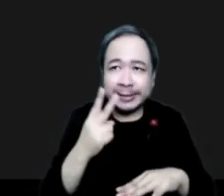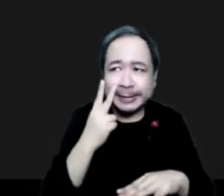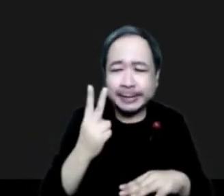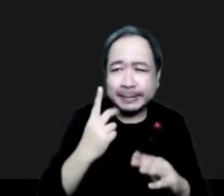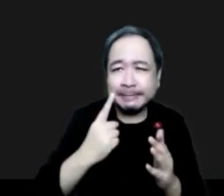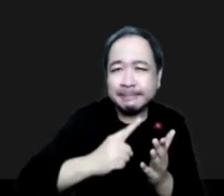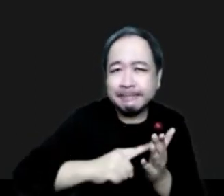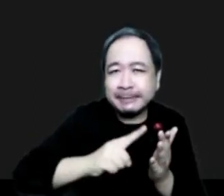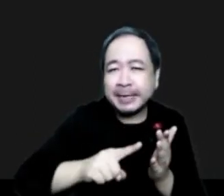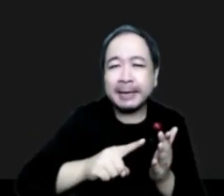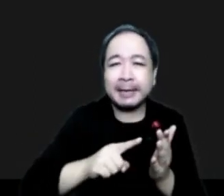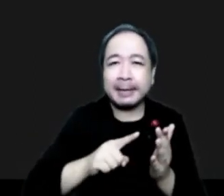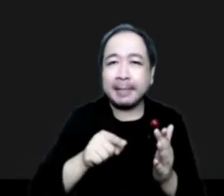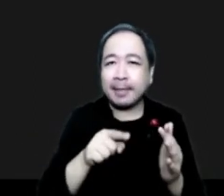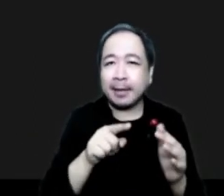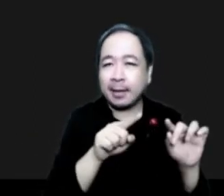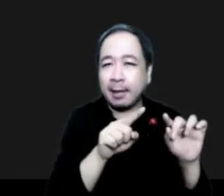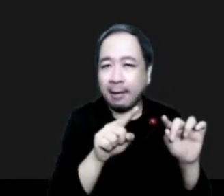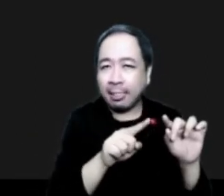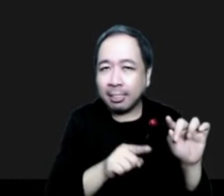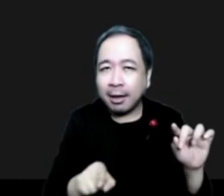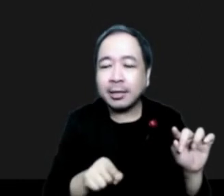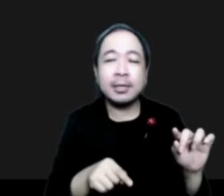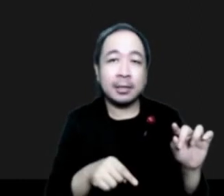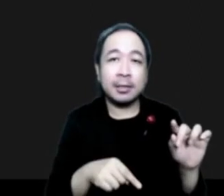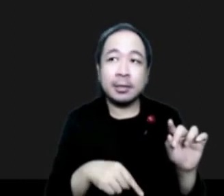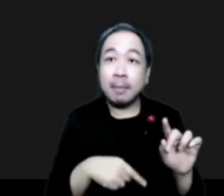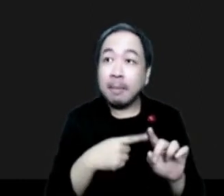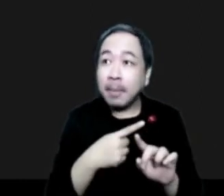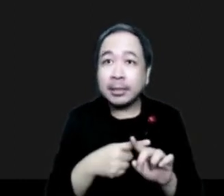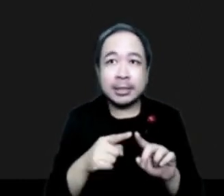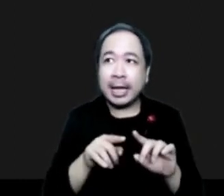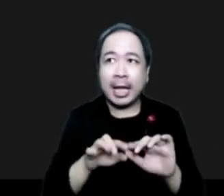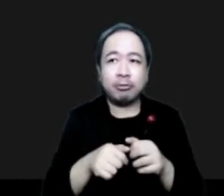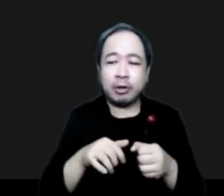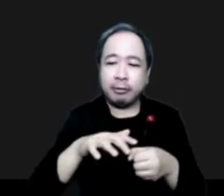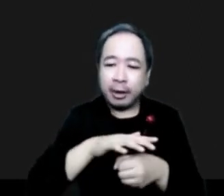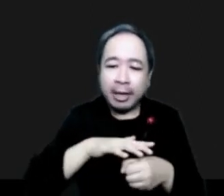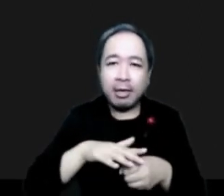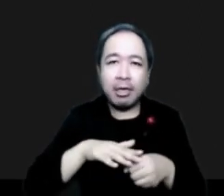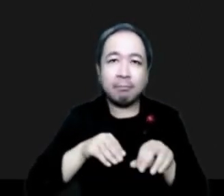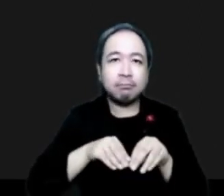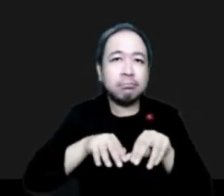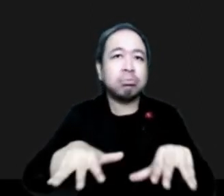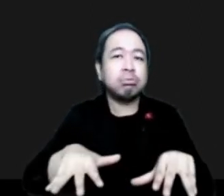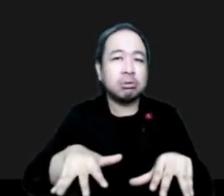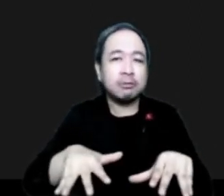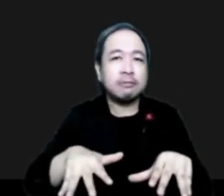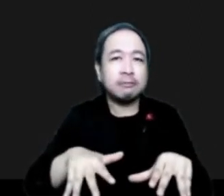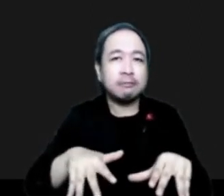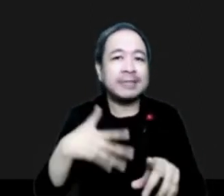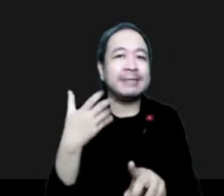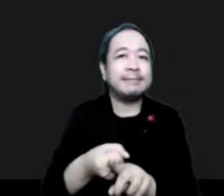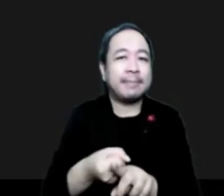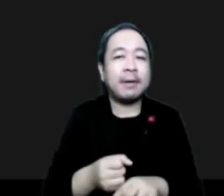densidad. Acá podemos ver que el sistema de descargas eléctricas original ya